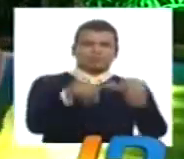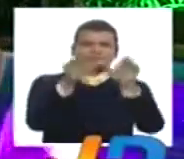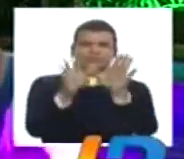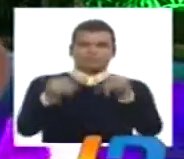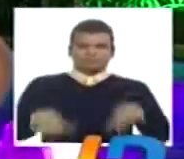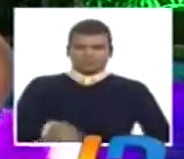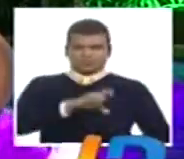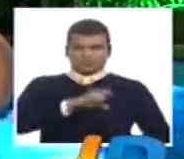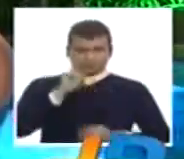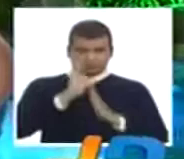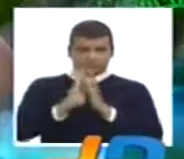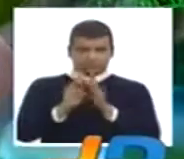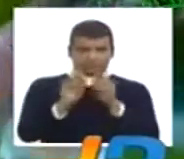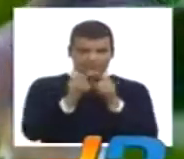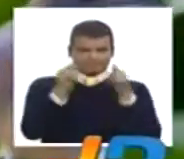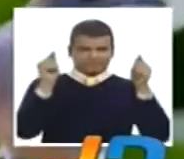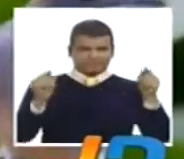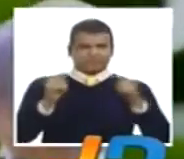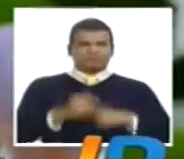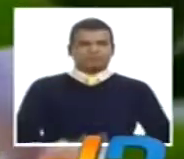Aquí les mostramos los detalles.